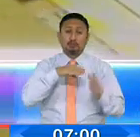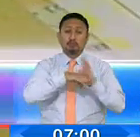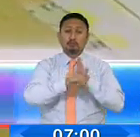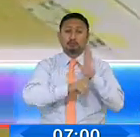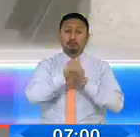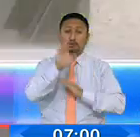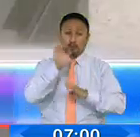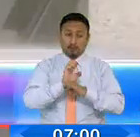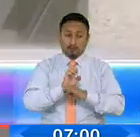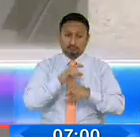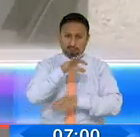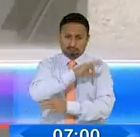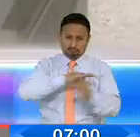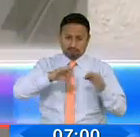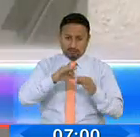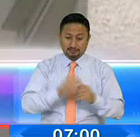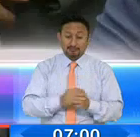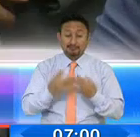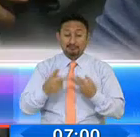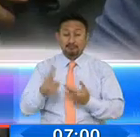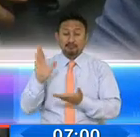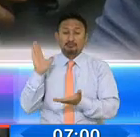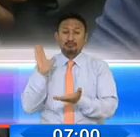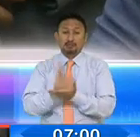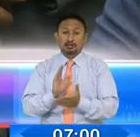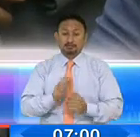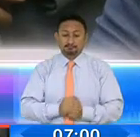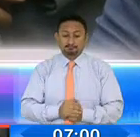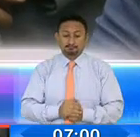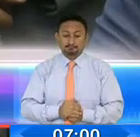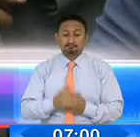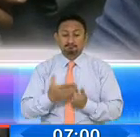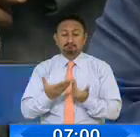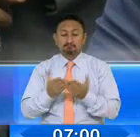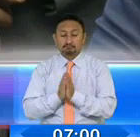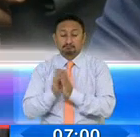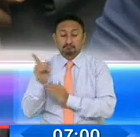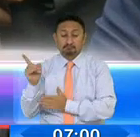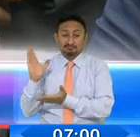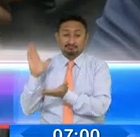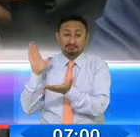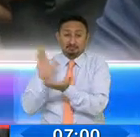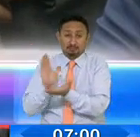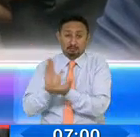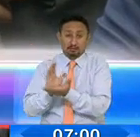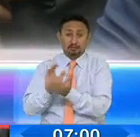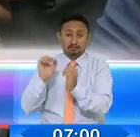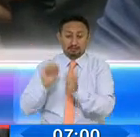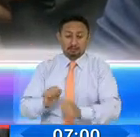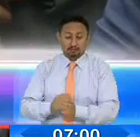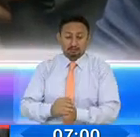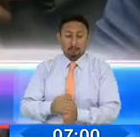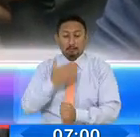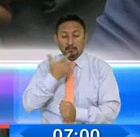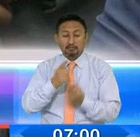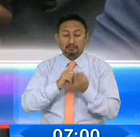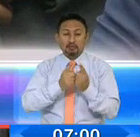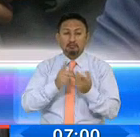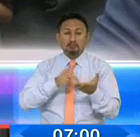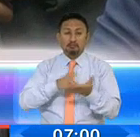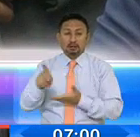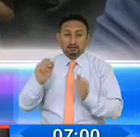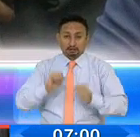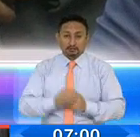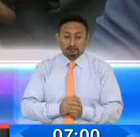del Ecuador, así como con el IES. Que el Instituto Ecuatoriano de Seguridad Social, IES, otorgue facilidades de pago para